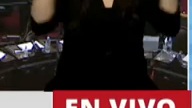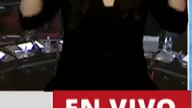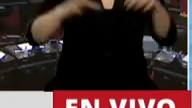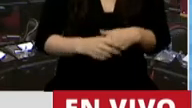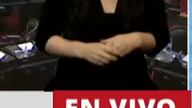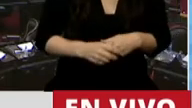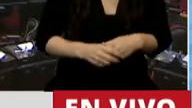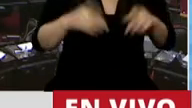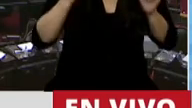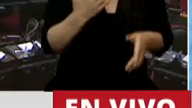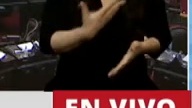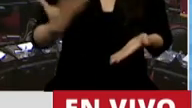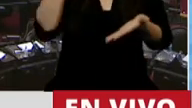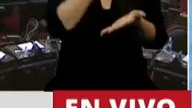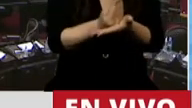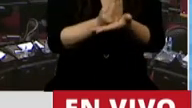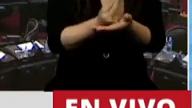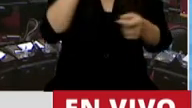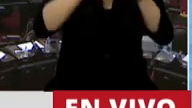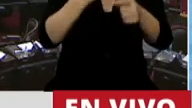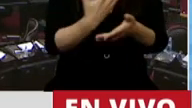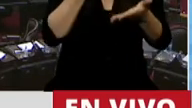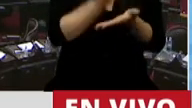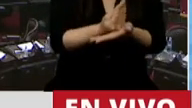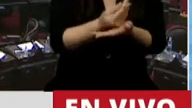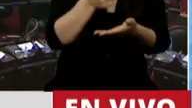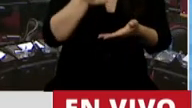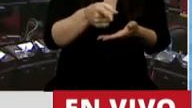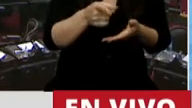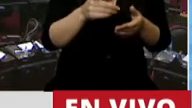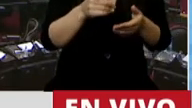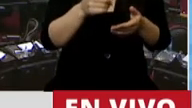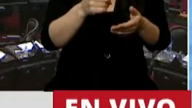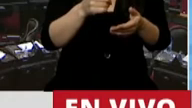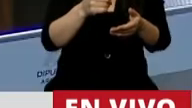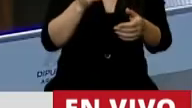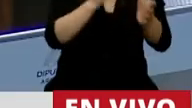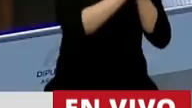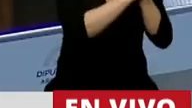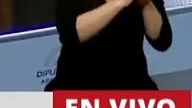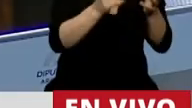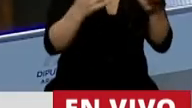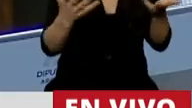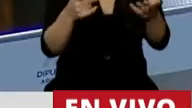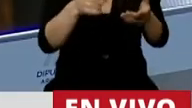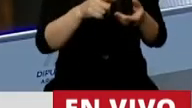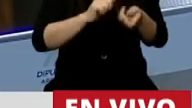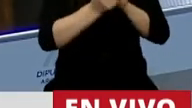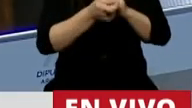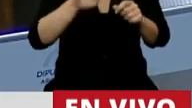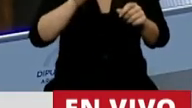presidente de la Nación que no tuvo, el expresidente de la Nación, que no tuvo problema cuando alguien le planteó en la reforma